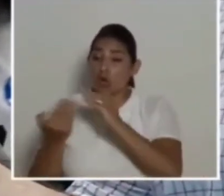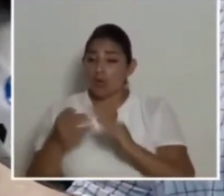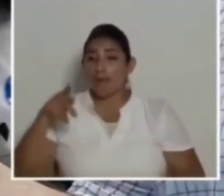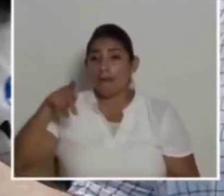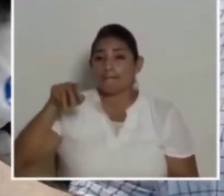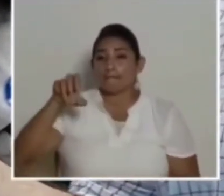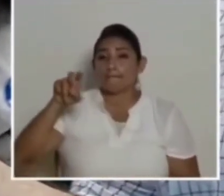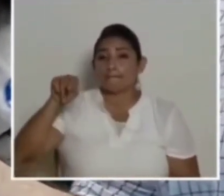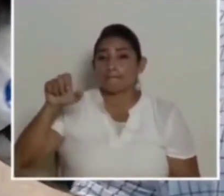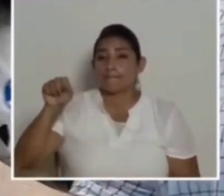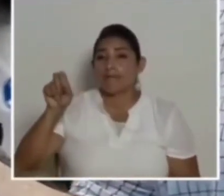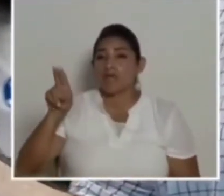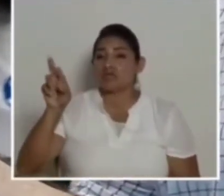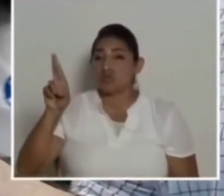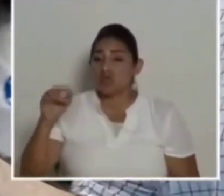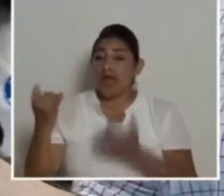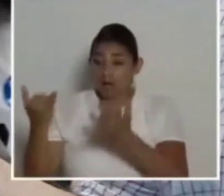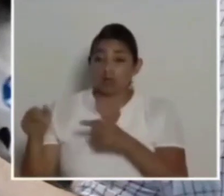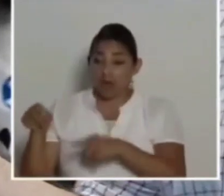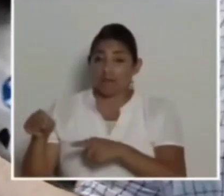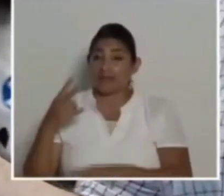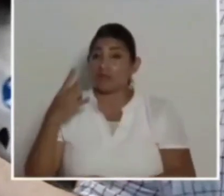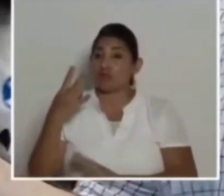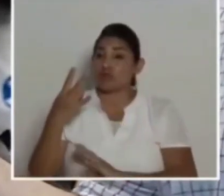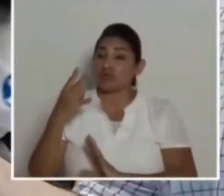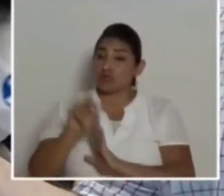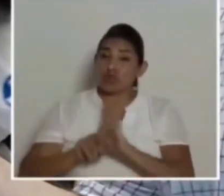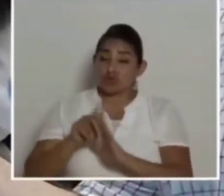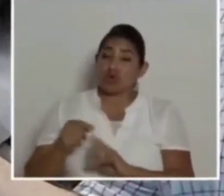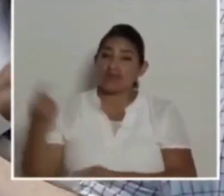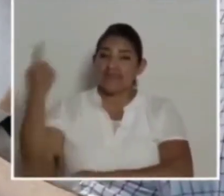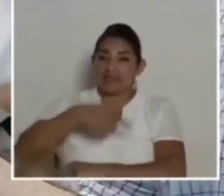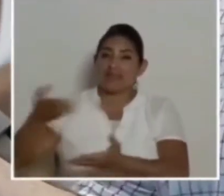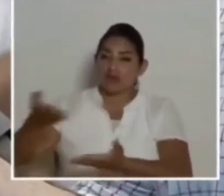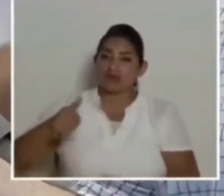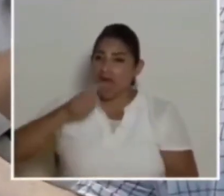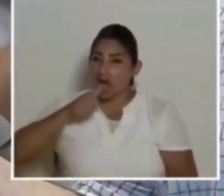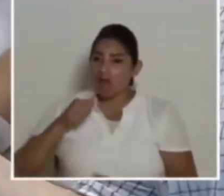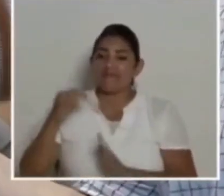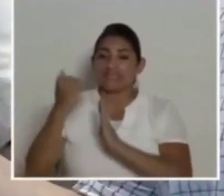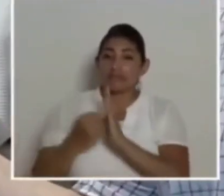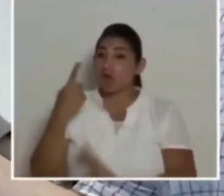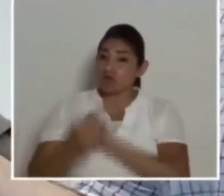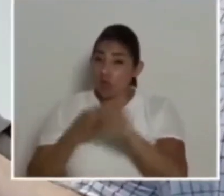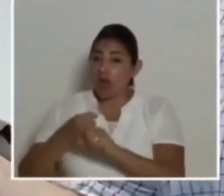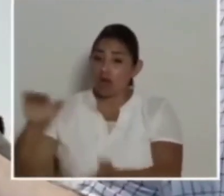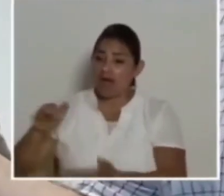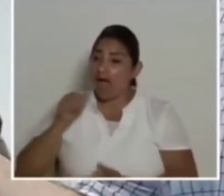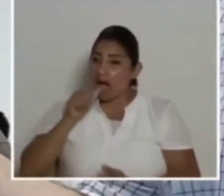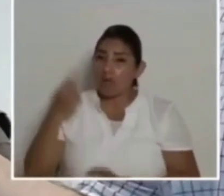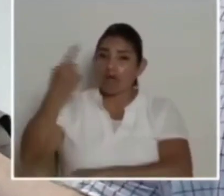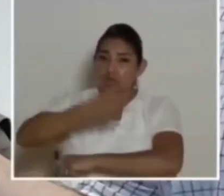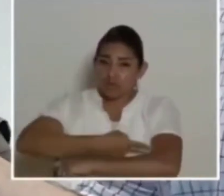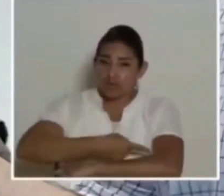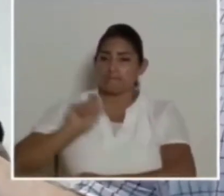de Pénsur. Ahorita Pénsur, don Rodrigo, tiene 2 horas agua en el día. A veces no es 2 horas, es menos.